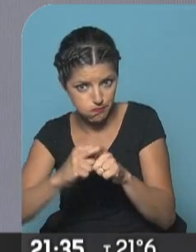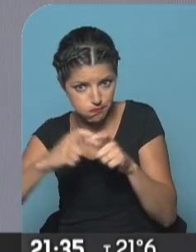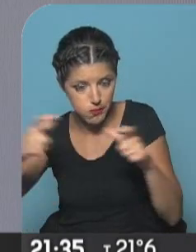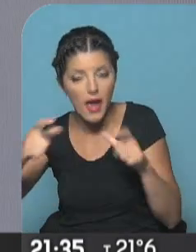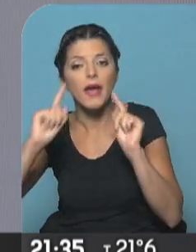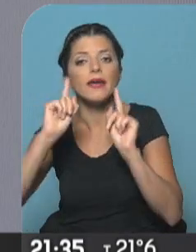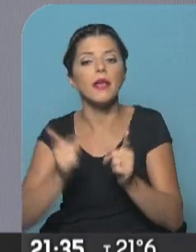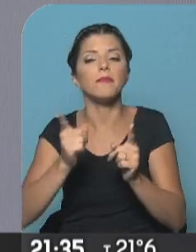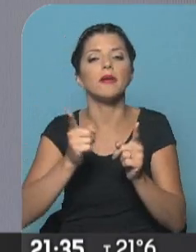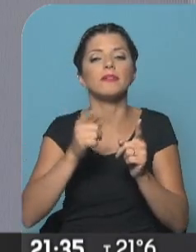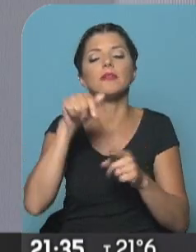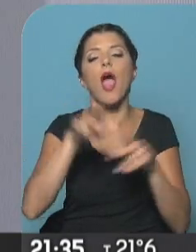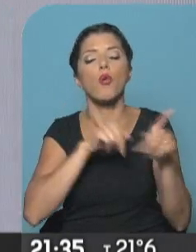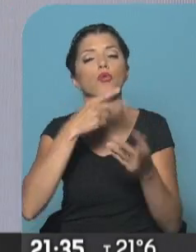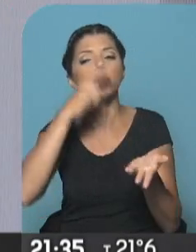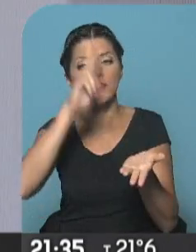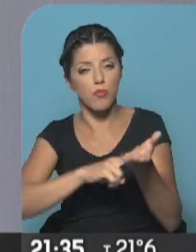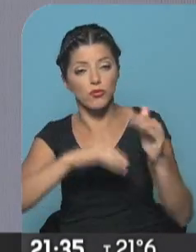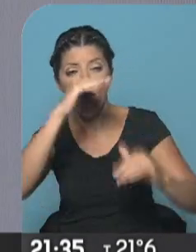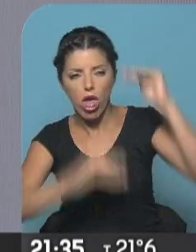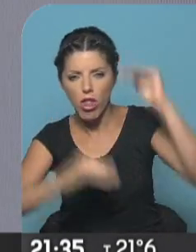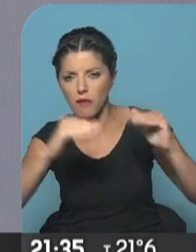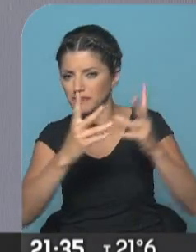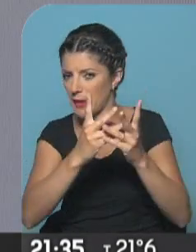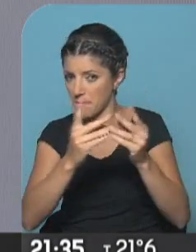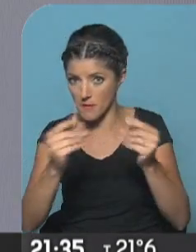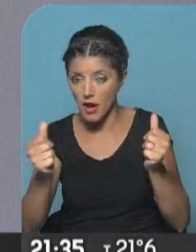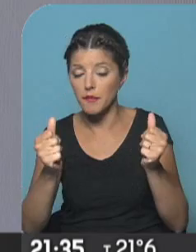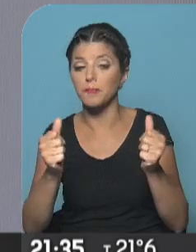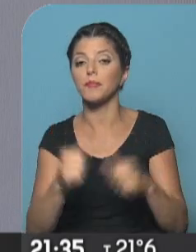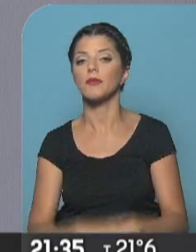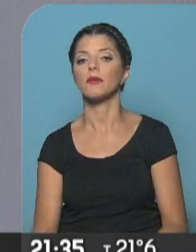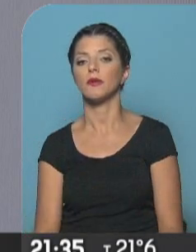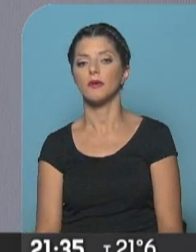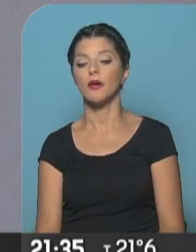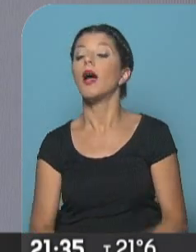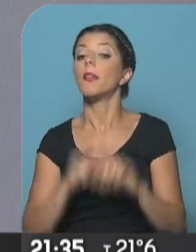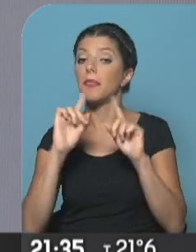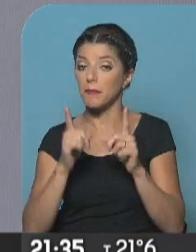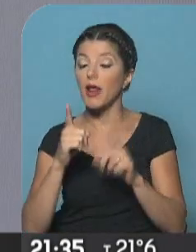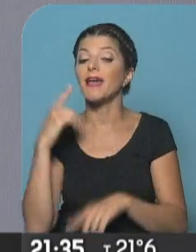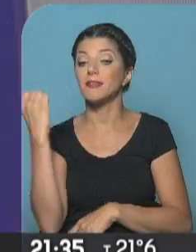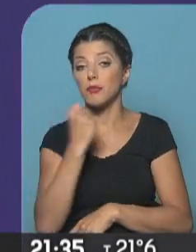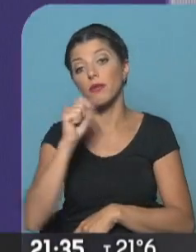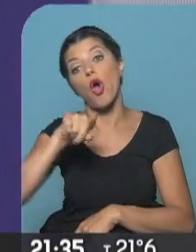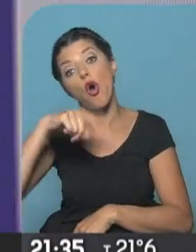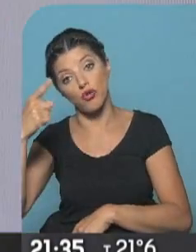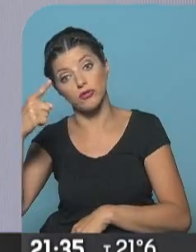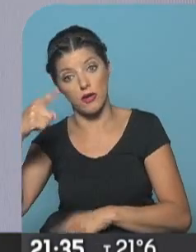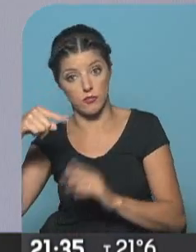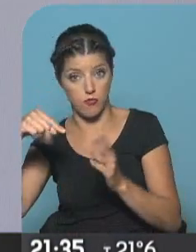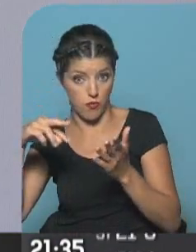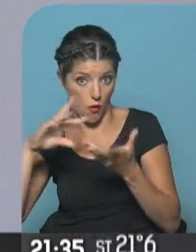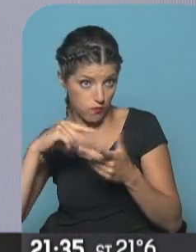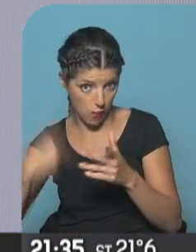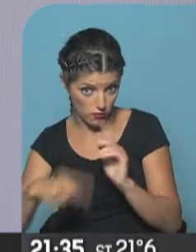en la estructura tributaria. Es indispensable plantear también algunos otros ajustes a nuestra